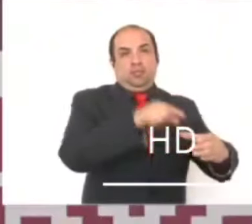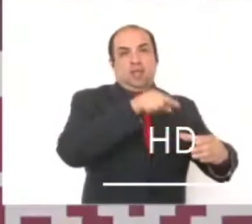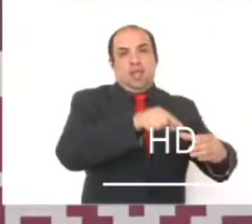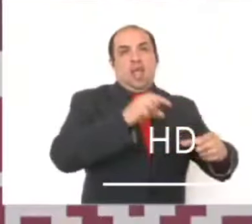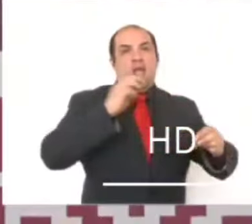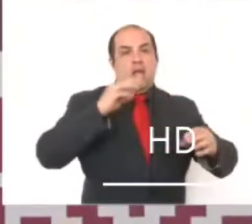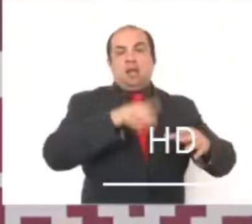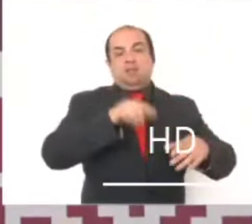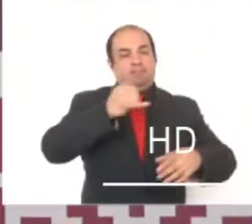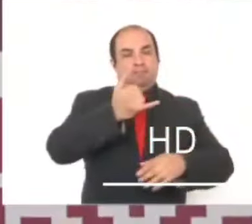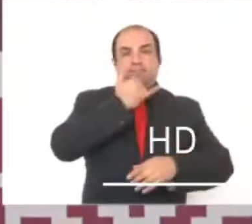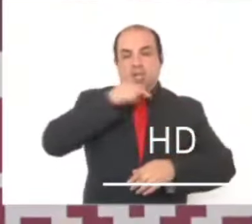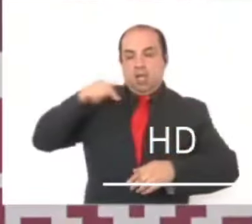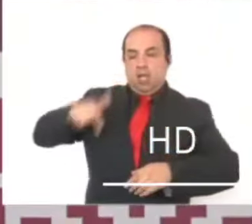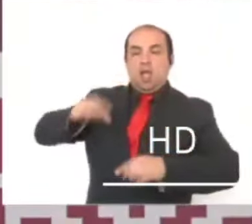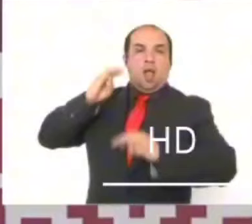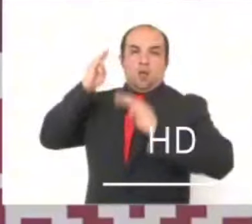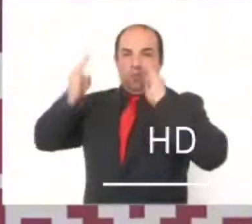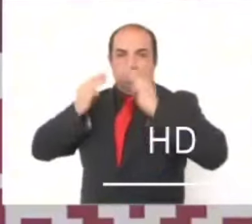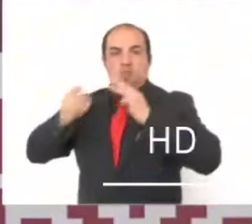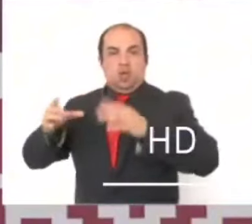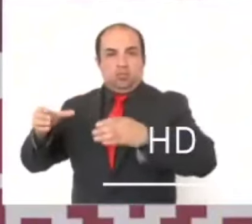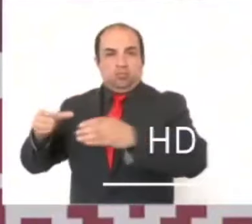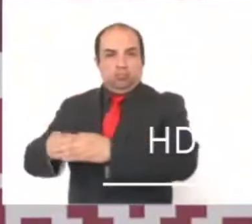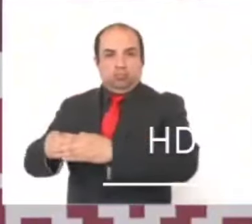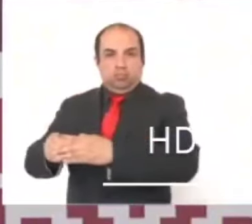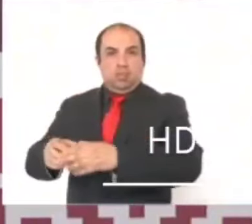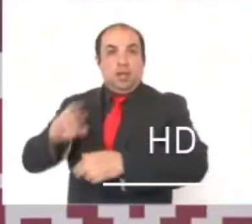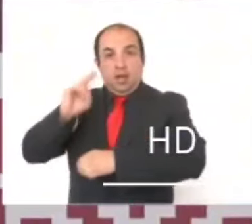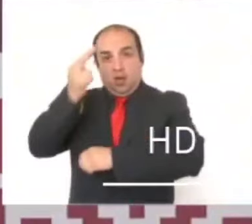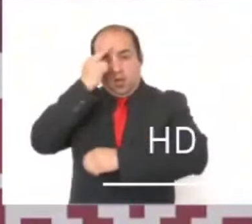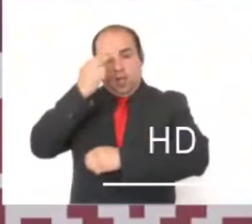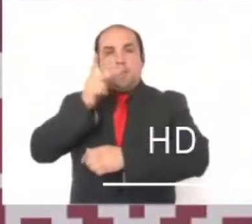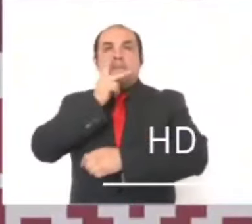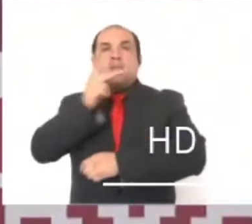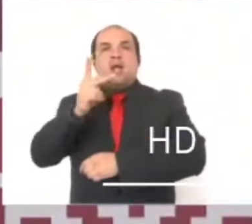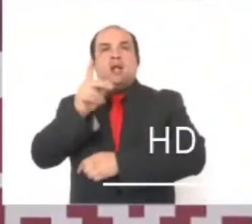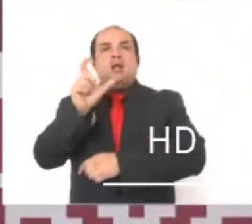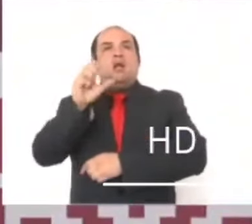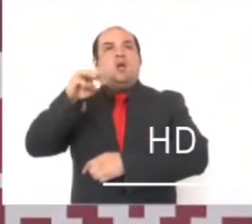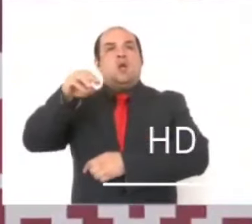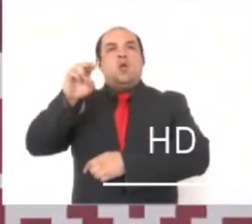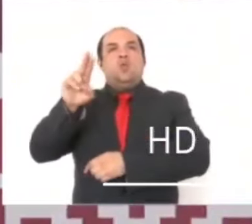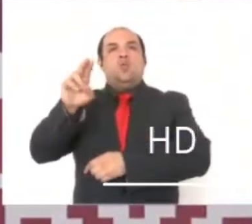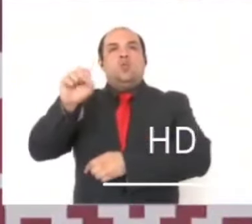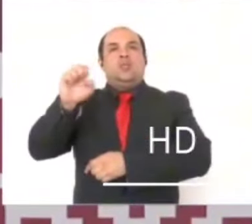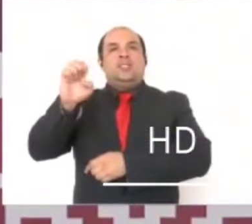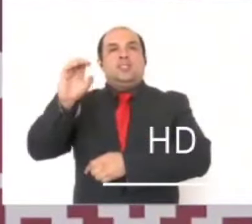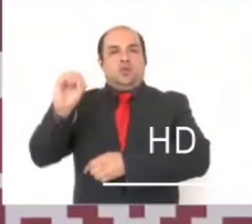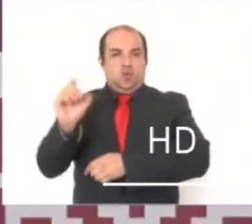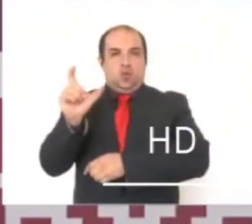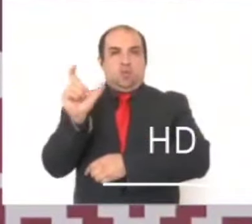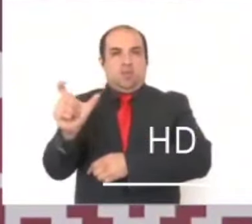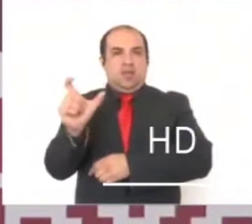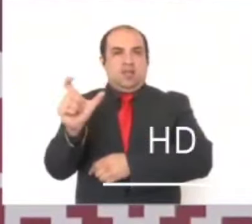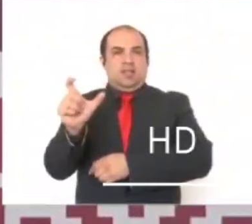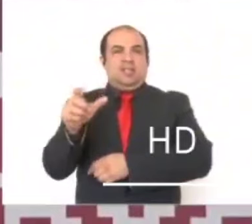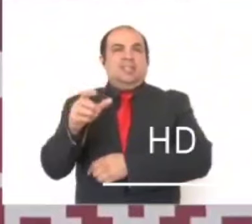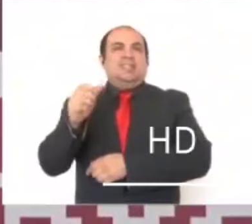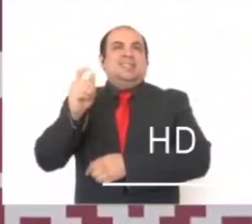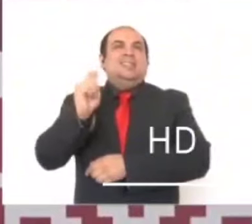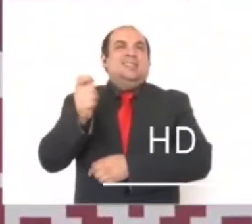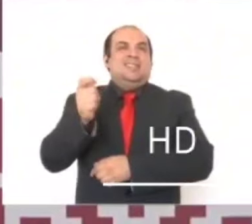un museo. Recordamos que la palabra museo muchas veces nos suena a